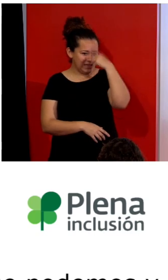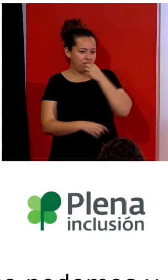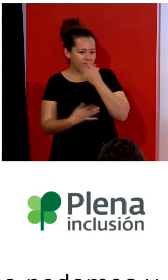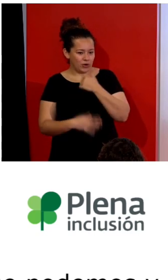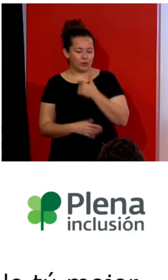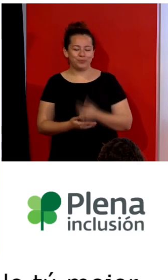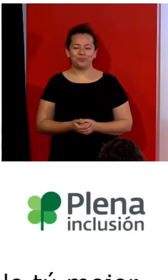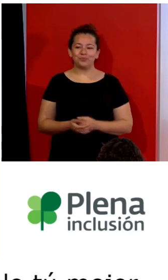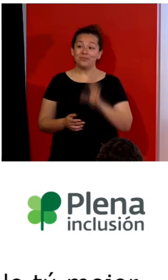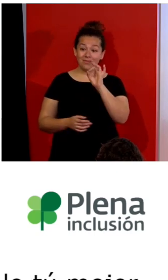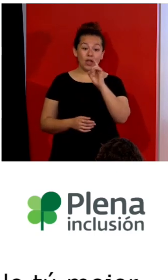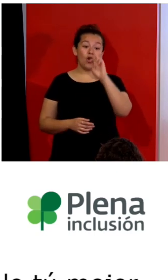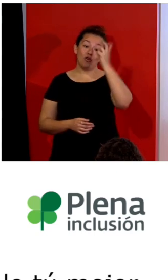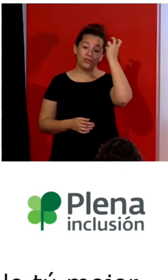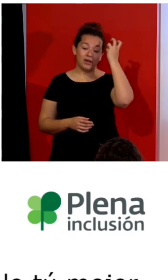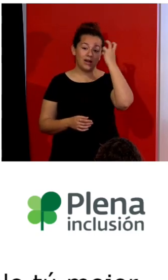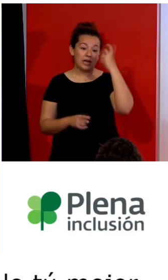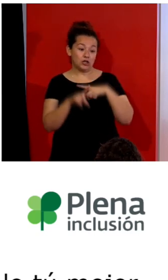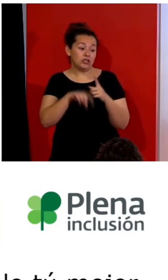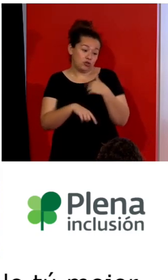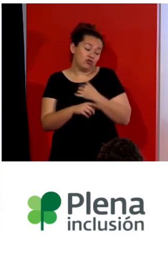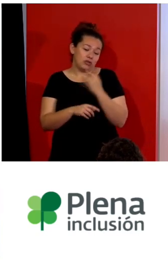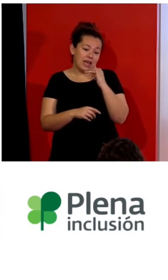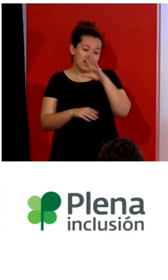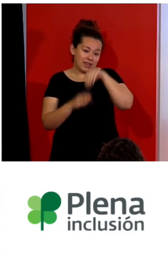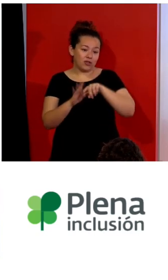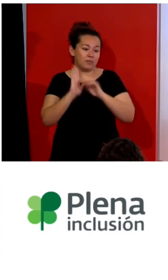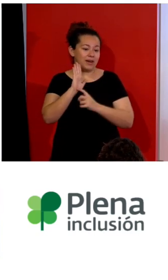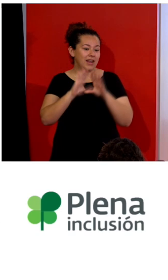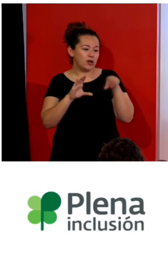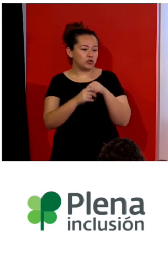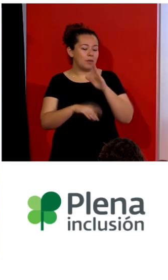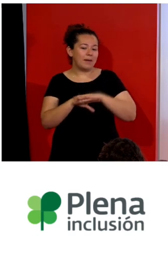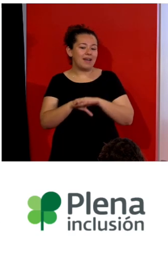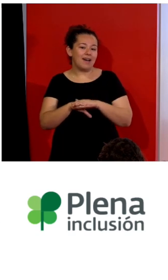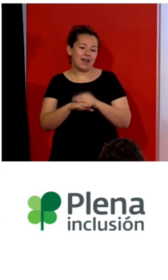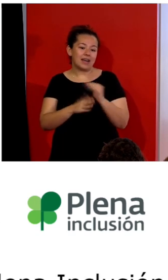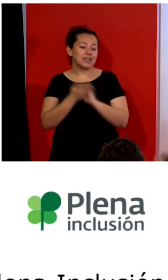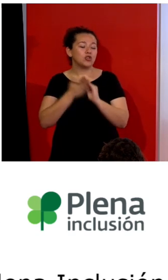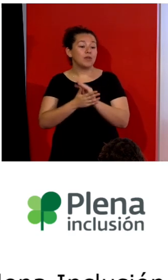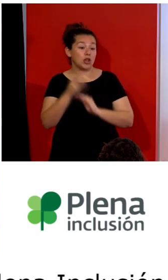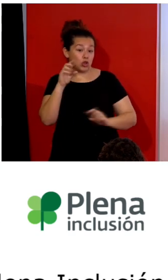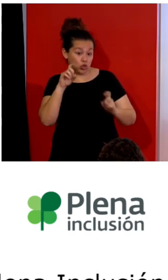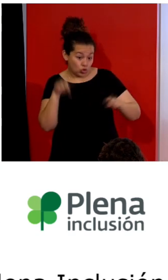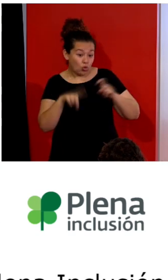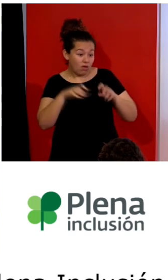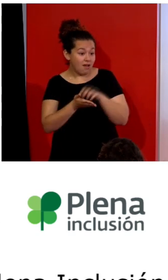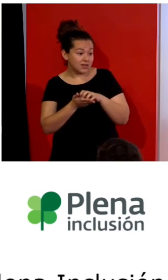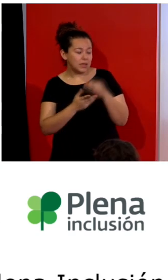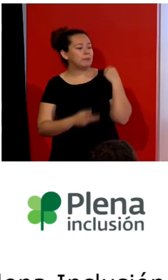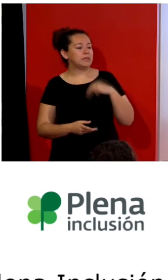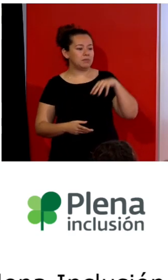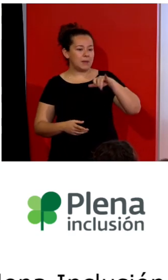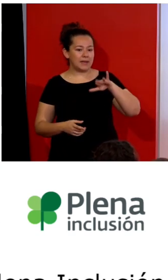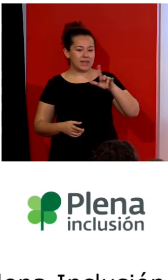yo. Sí, otro de los canales que teníamos desde Plena Inclusión para resolver estas dudas era la propia Maribel, ¿no? Yo, a